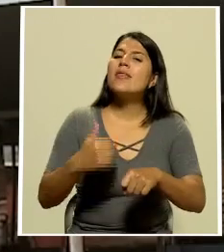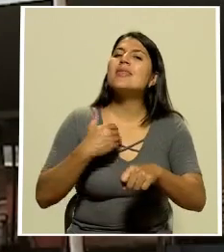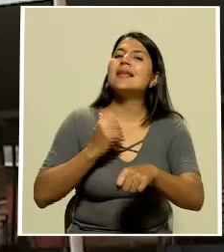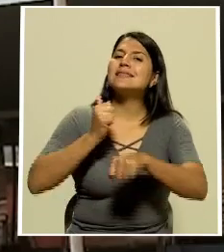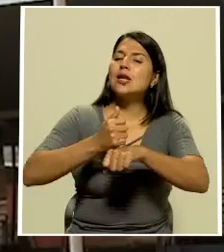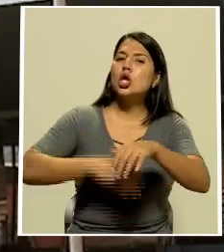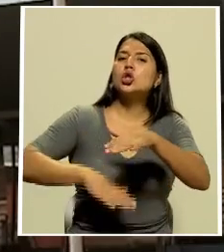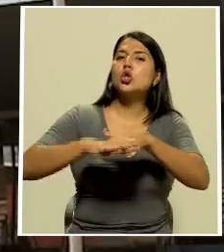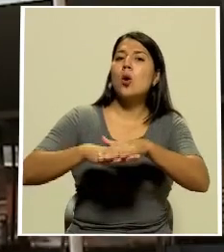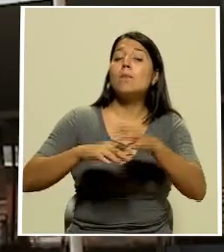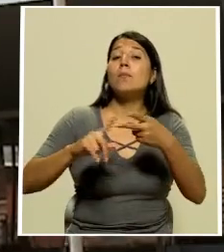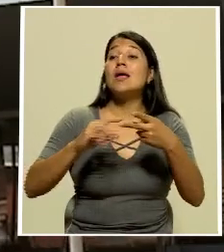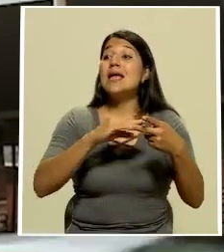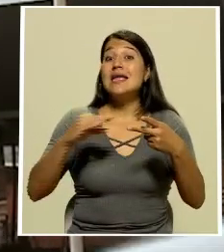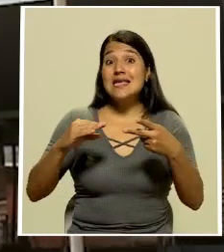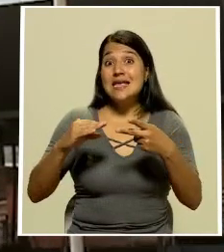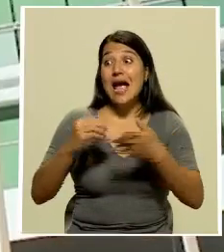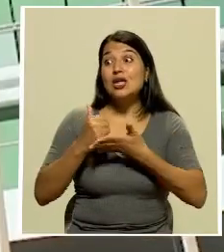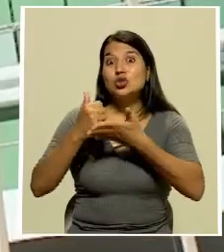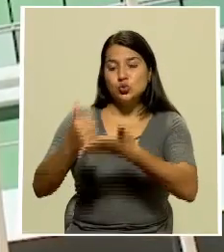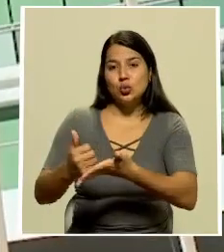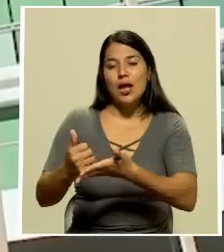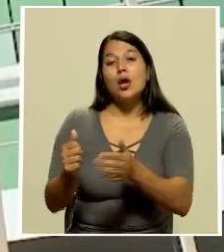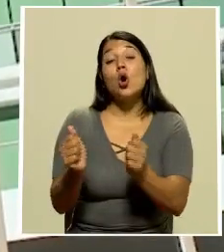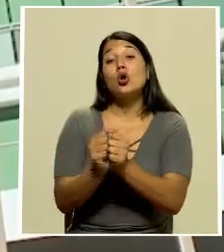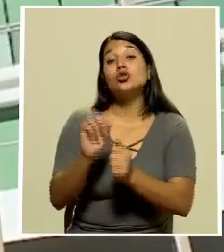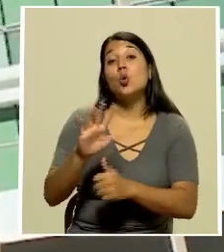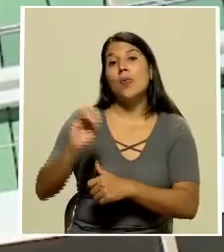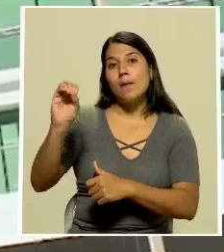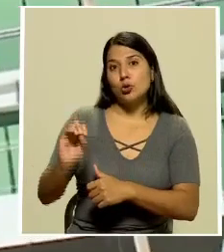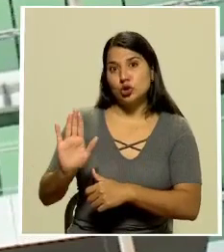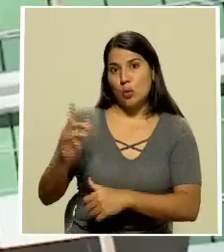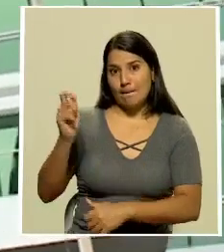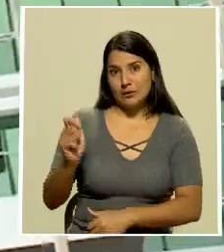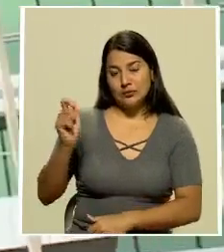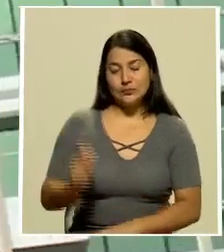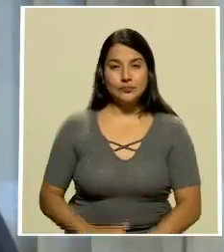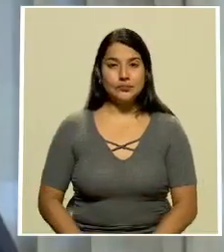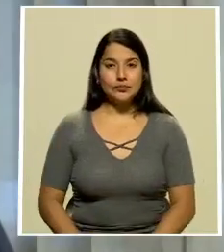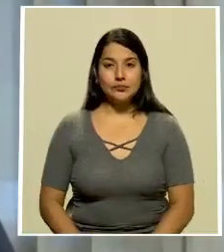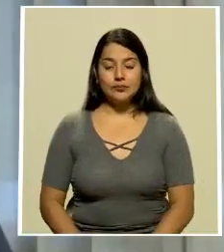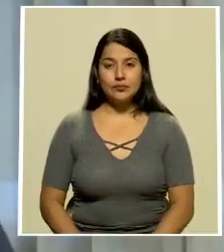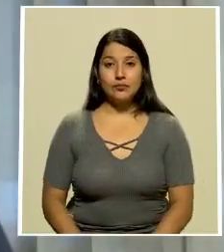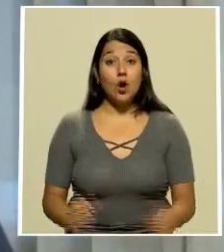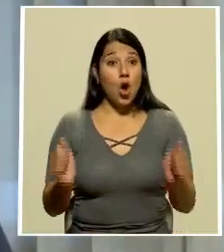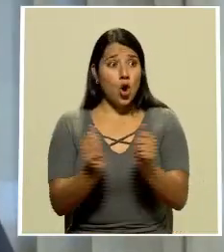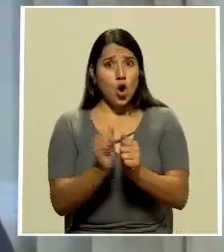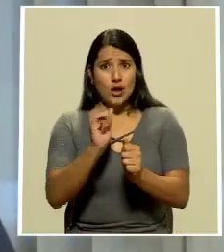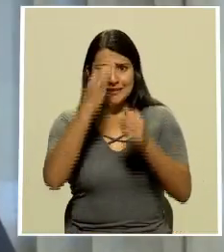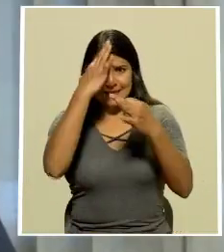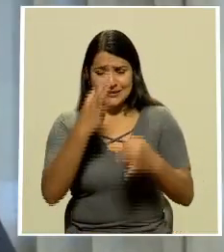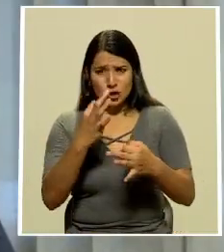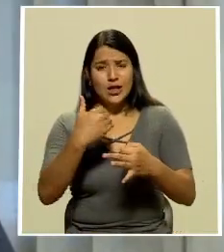contribución solidaria de hasta el 50%. Con estas acciones que ha resuelto